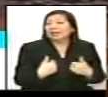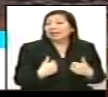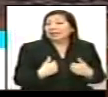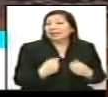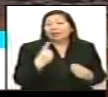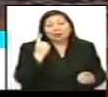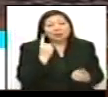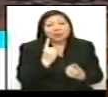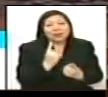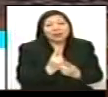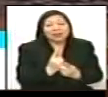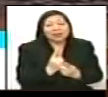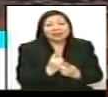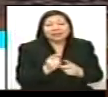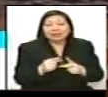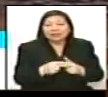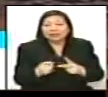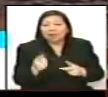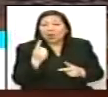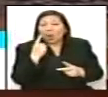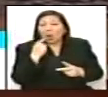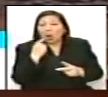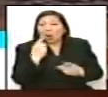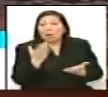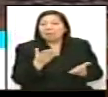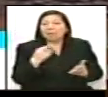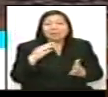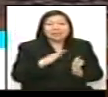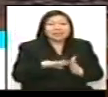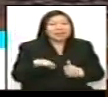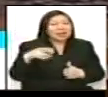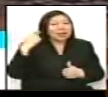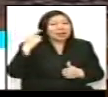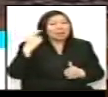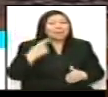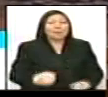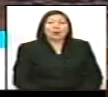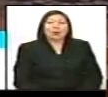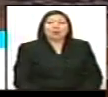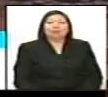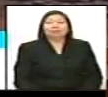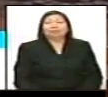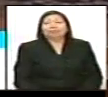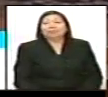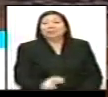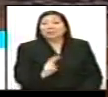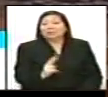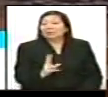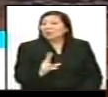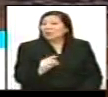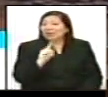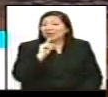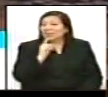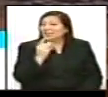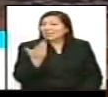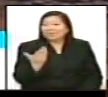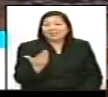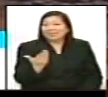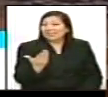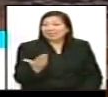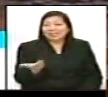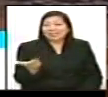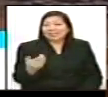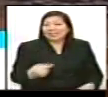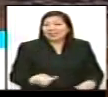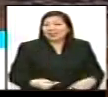como objetivo sacar a los hombres de la política. Y bueno, vemos que esto no es en realidad